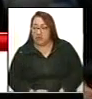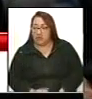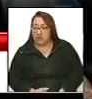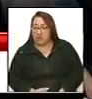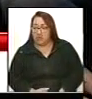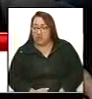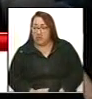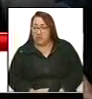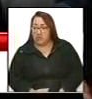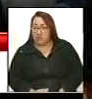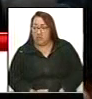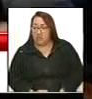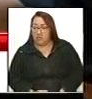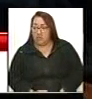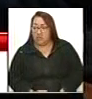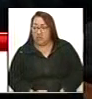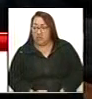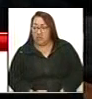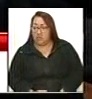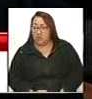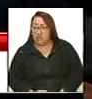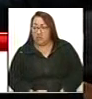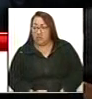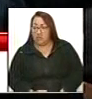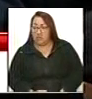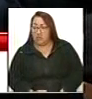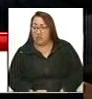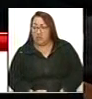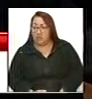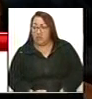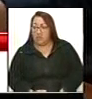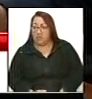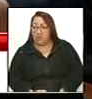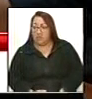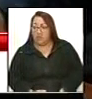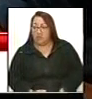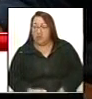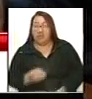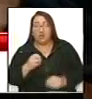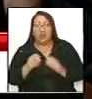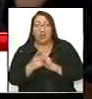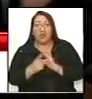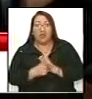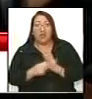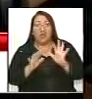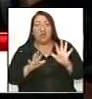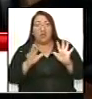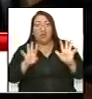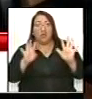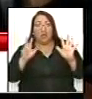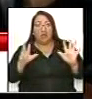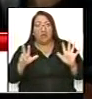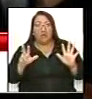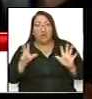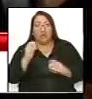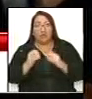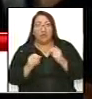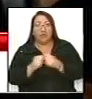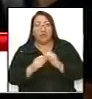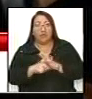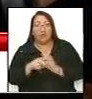Código Penal, modificar la Ley de Gestores de Intereses, modificar la Ley 29.360, el decreto legislativo 1098, modificar